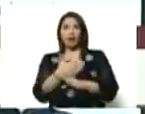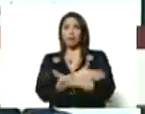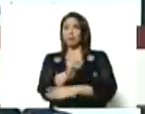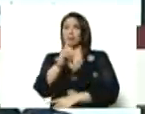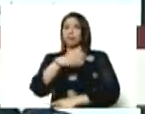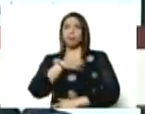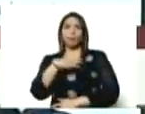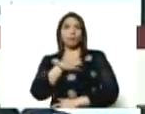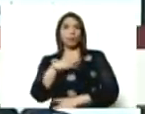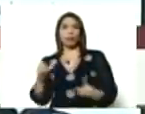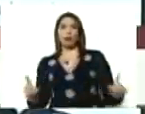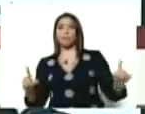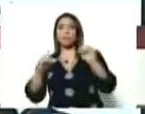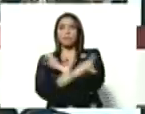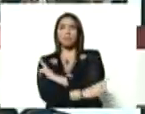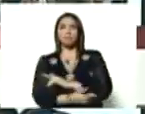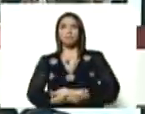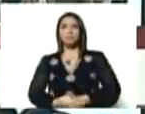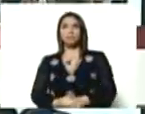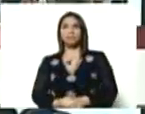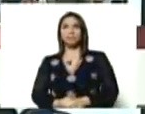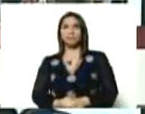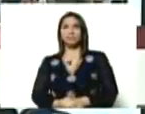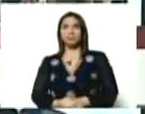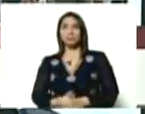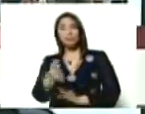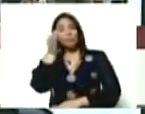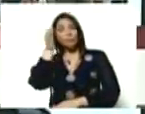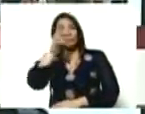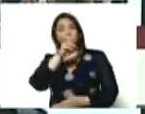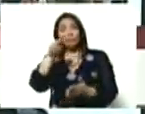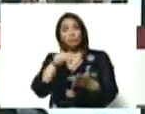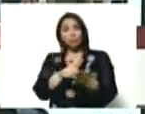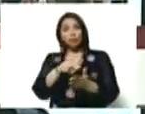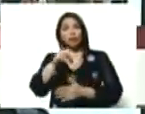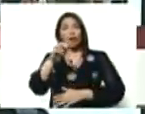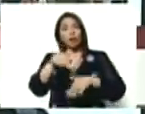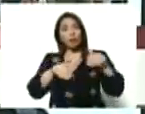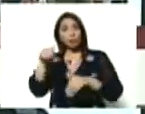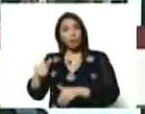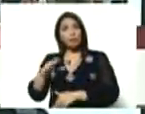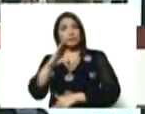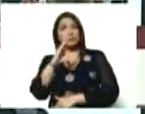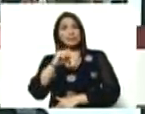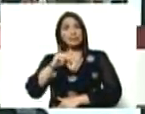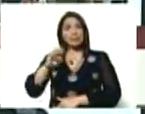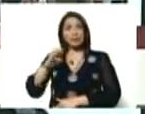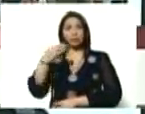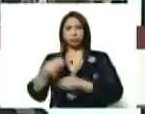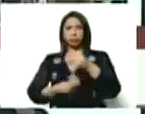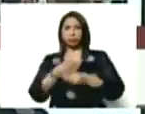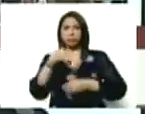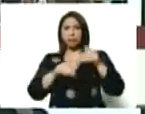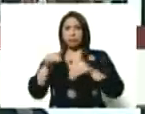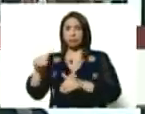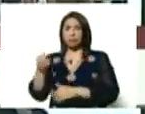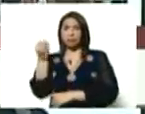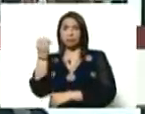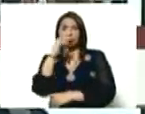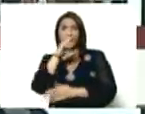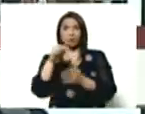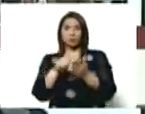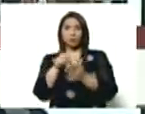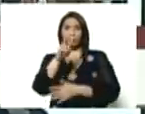sido modificados. El Consejo Nacional Electoral ejecutará para las elecciones a la Asamblea Nacional